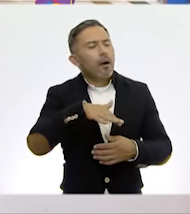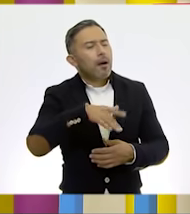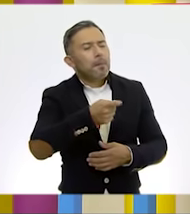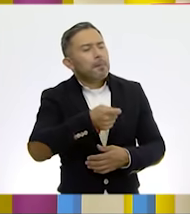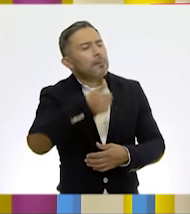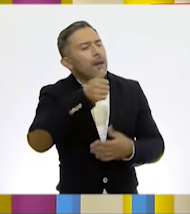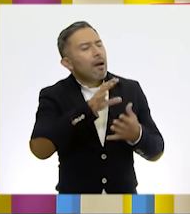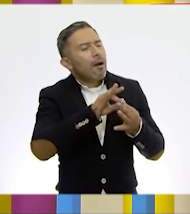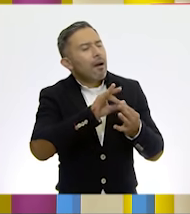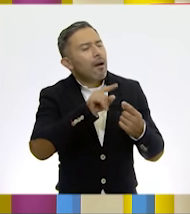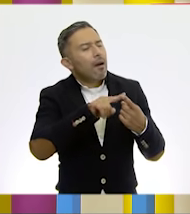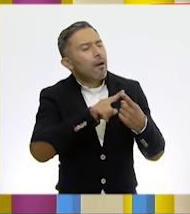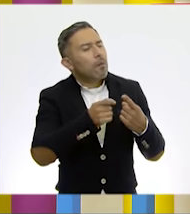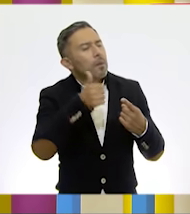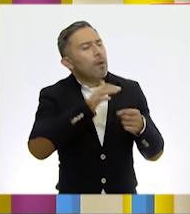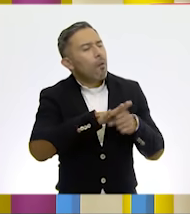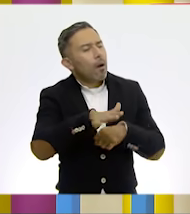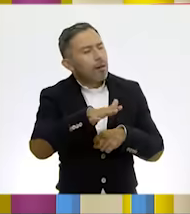era, Eric? Un título.